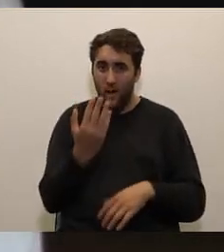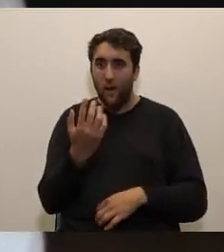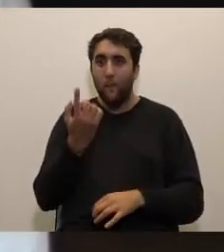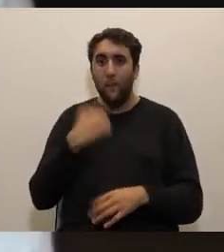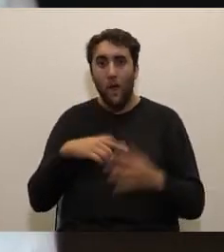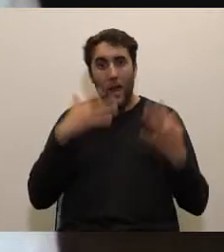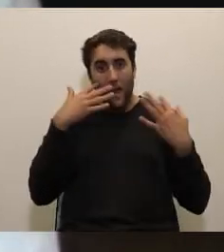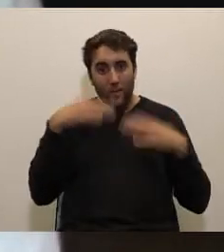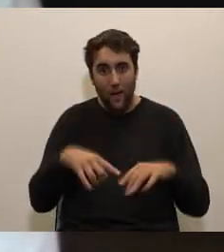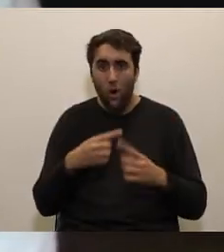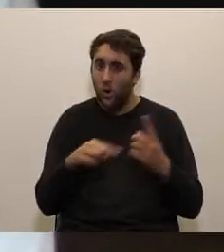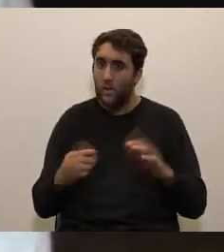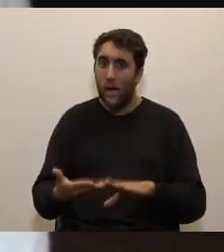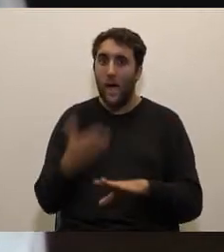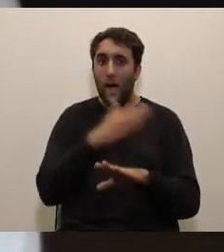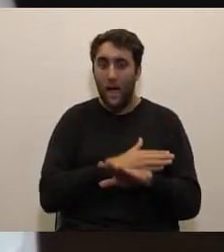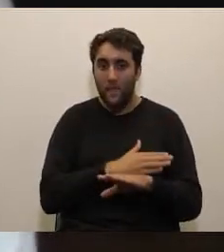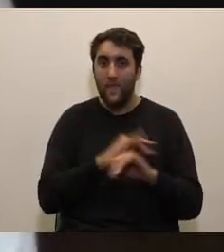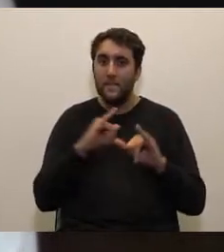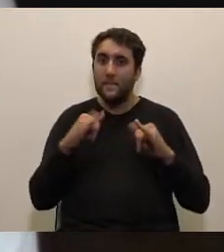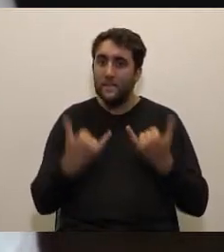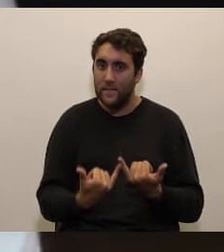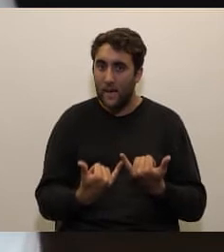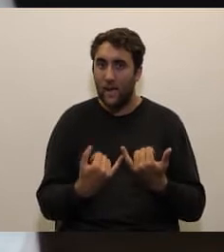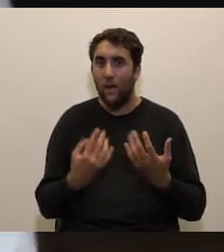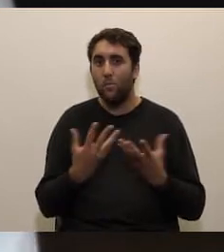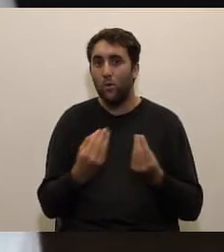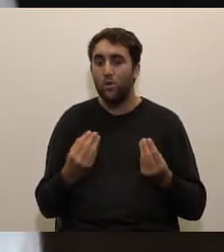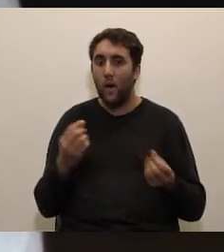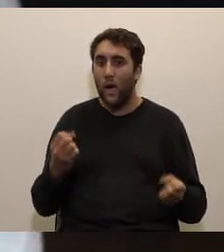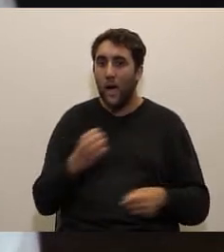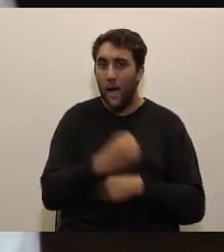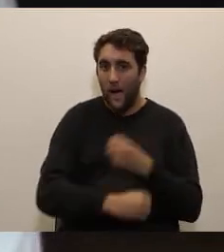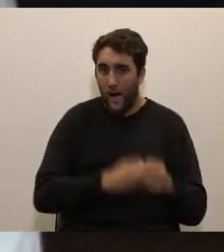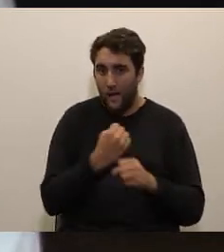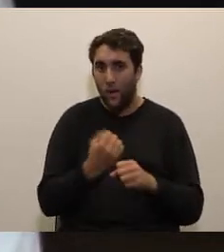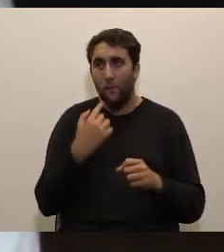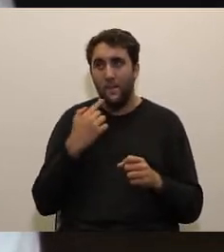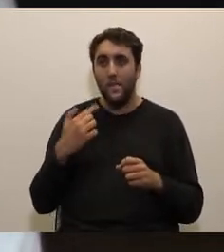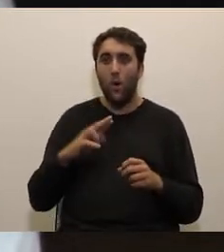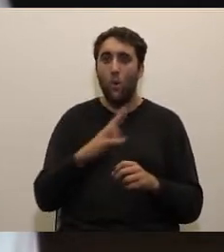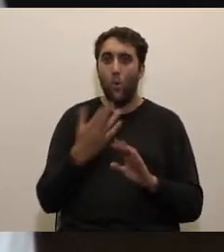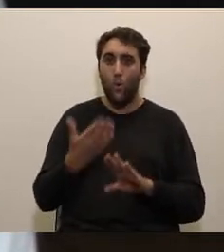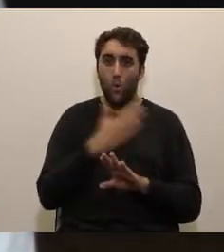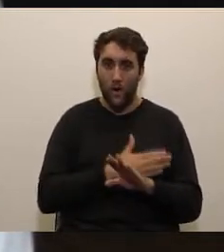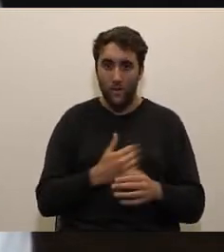realidad son cosas que se vienen haciendo desde hace muchos años, no solo en el mundo, en Uruguay se vienen haciendo desde hace muchos años.